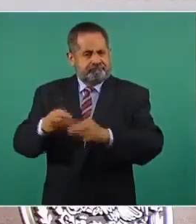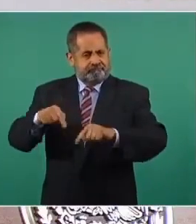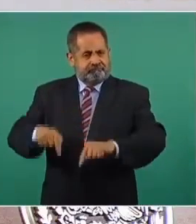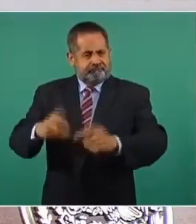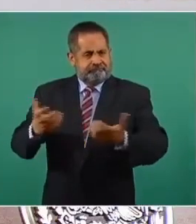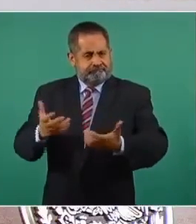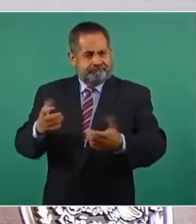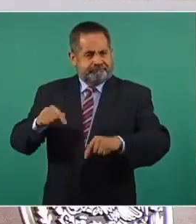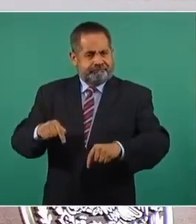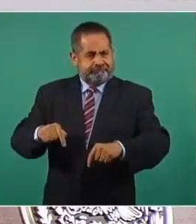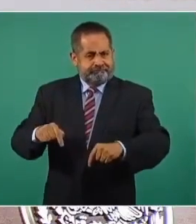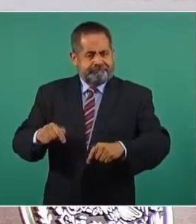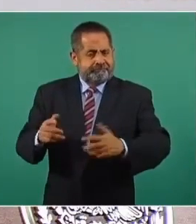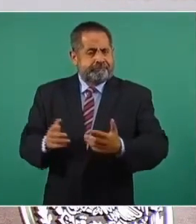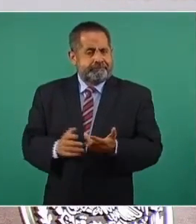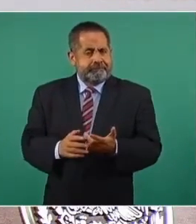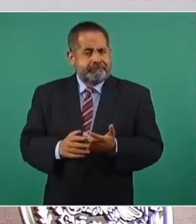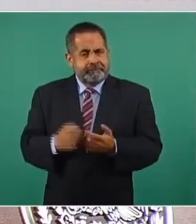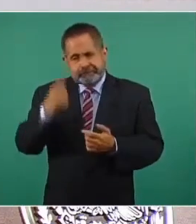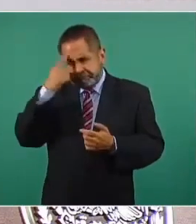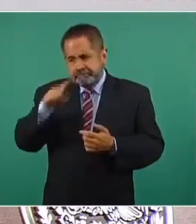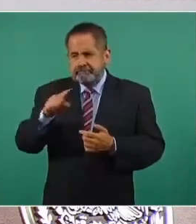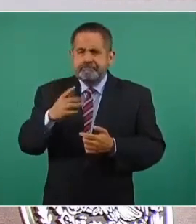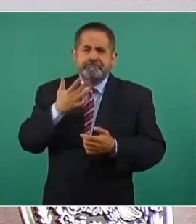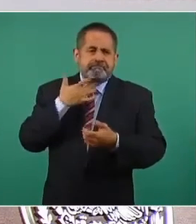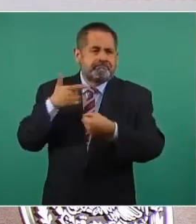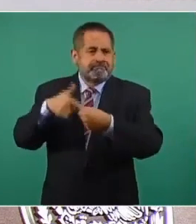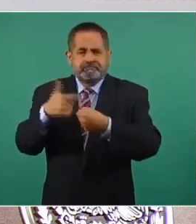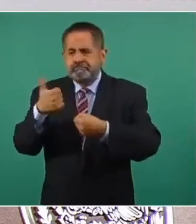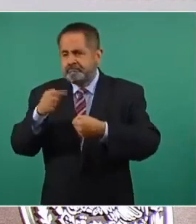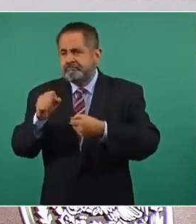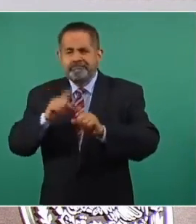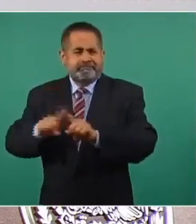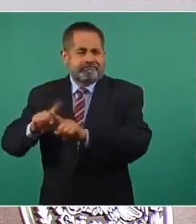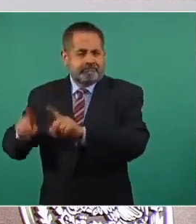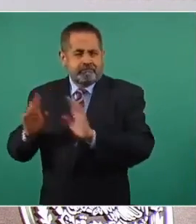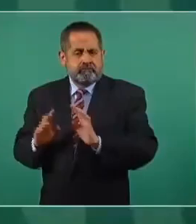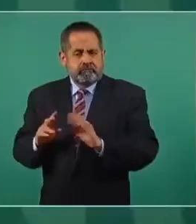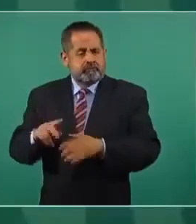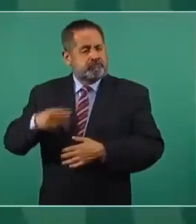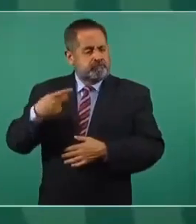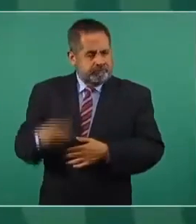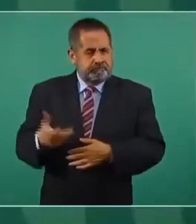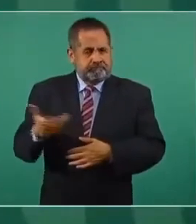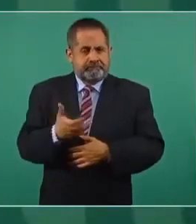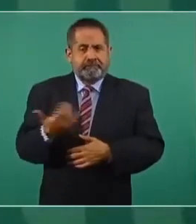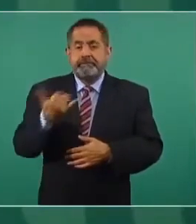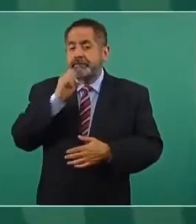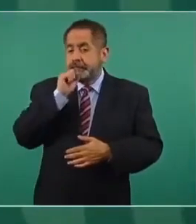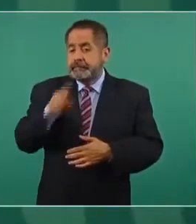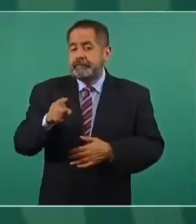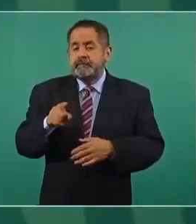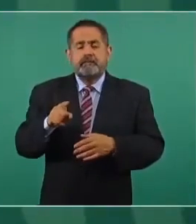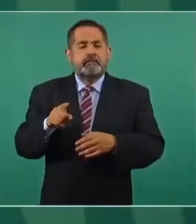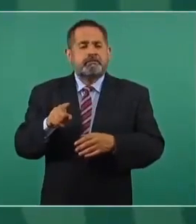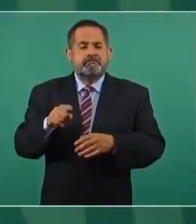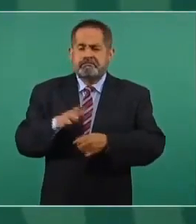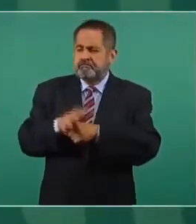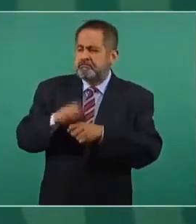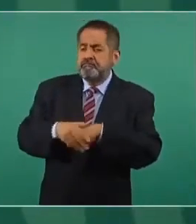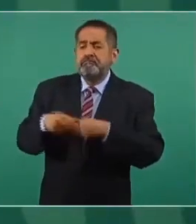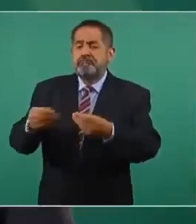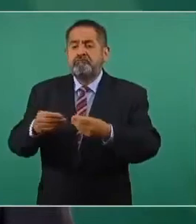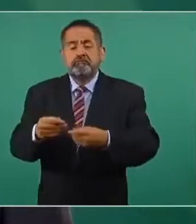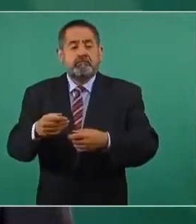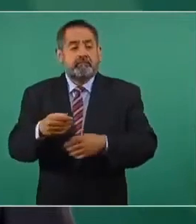en estos combustibles y que también podamos garantizar